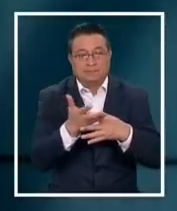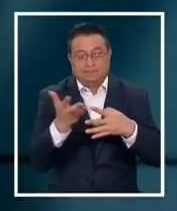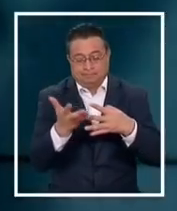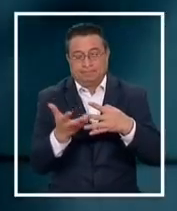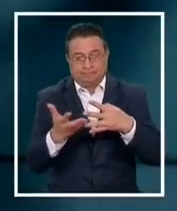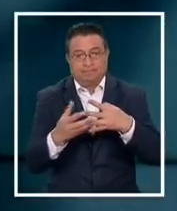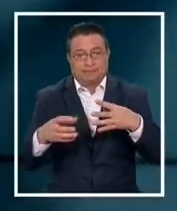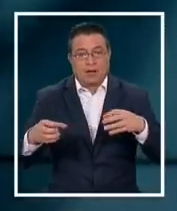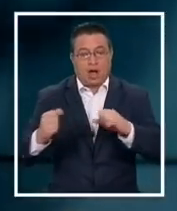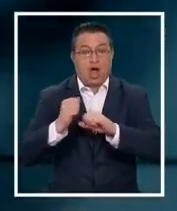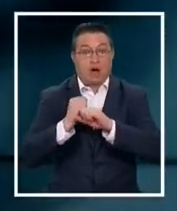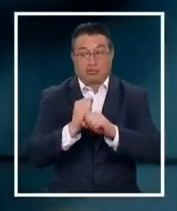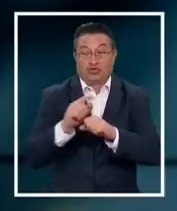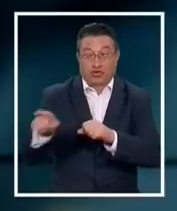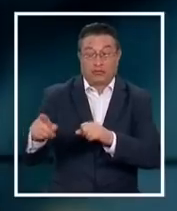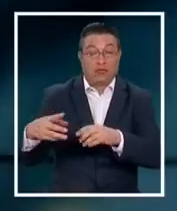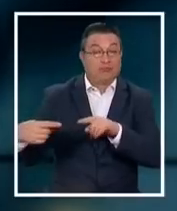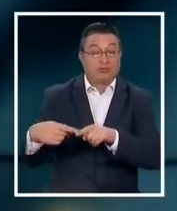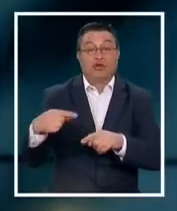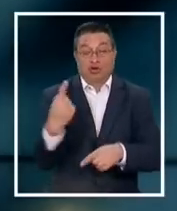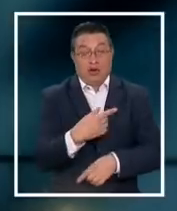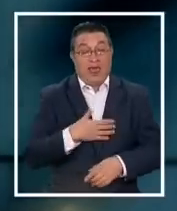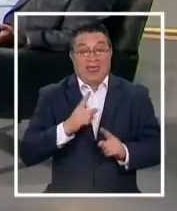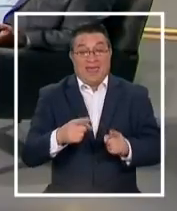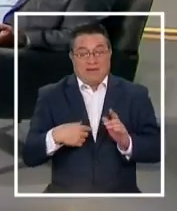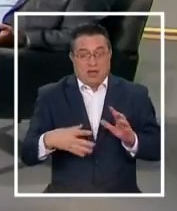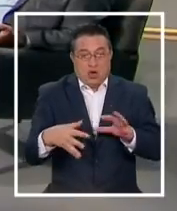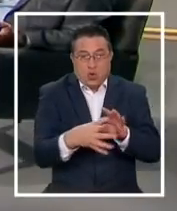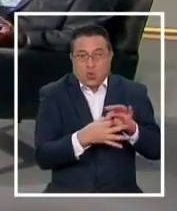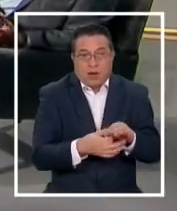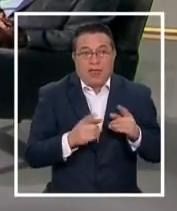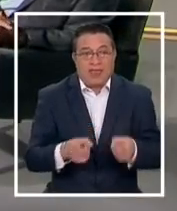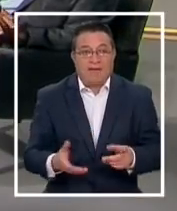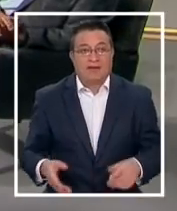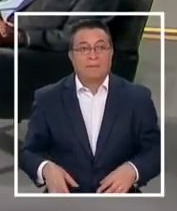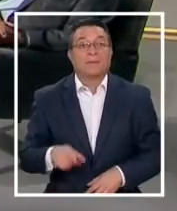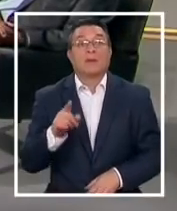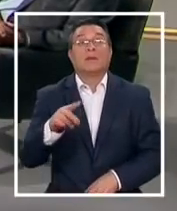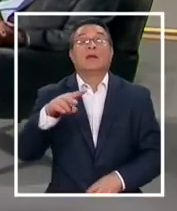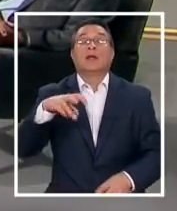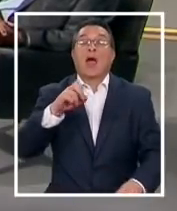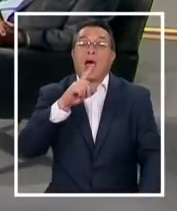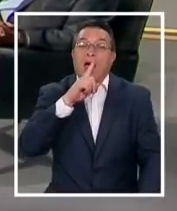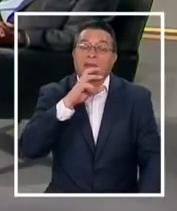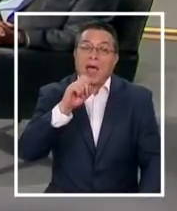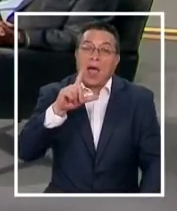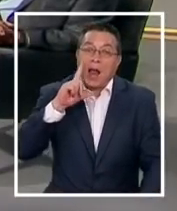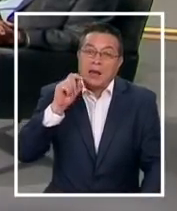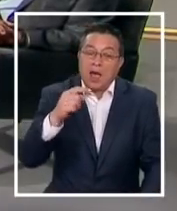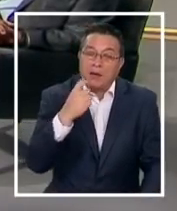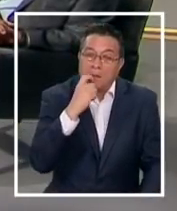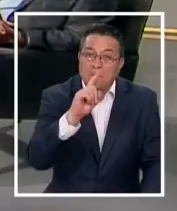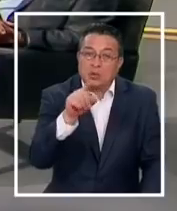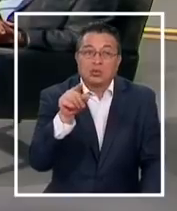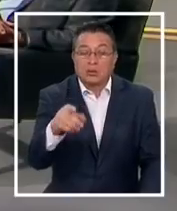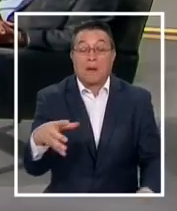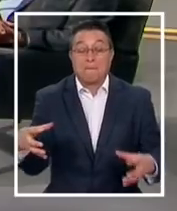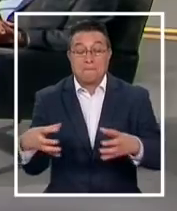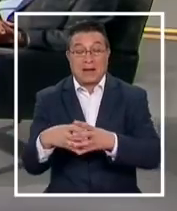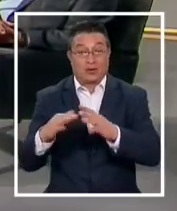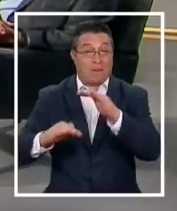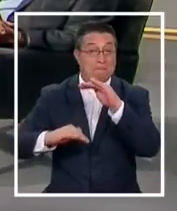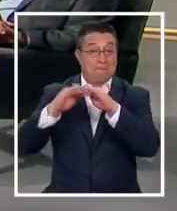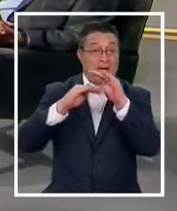la oposición y nosotros tenemos que mostrar todo lo contrario. Y hay una desafección, Natalia, por parte de los partidos